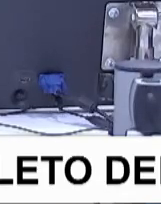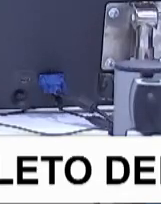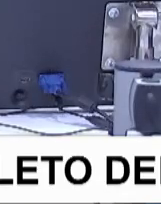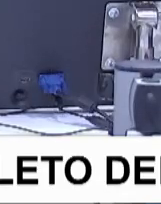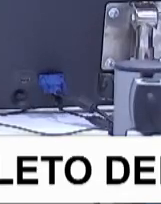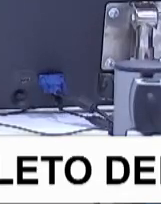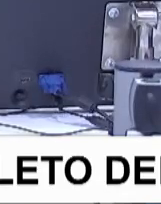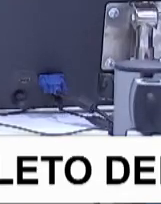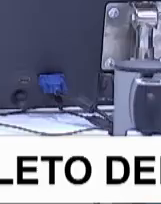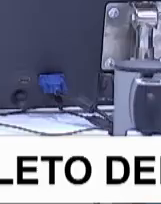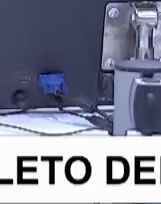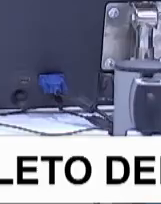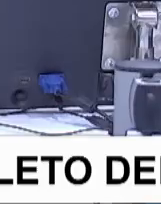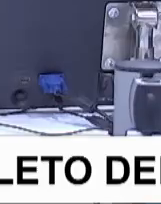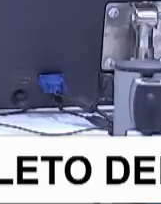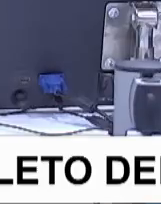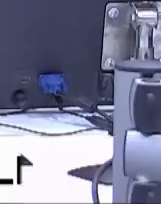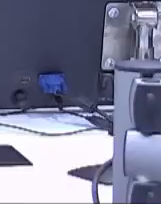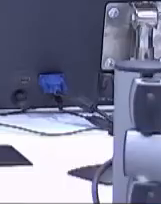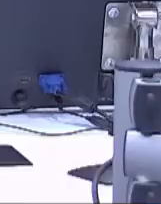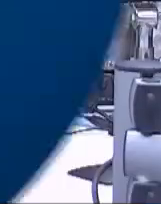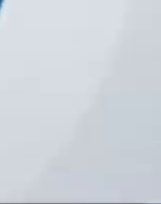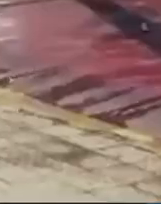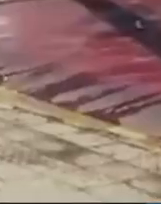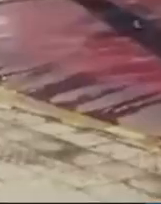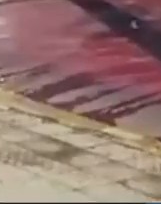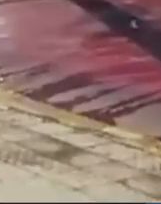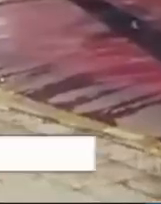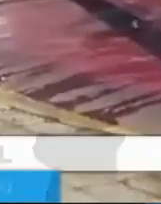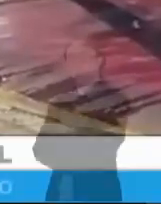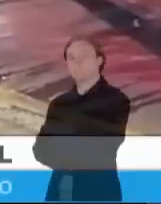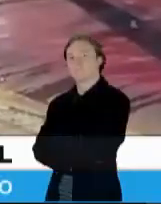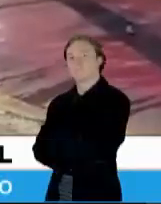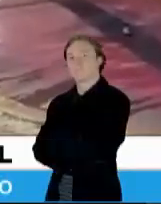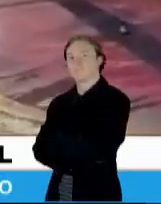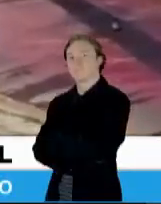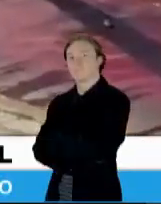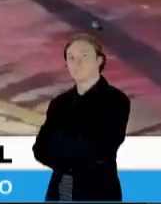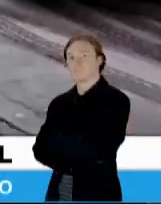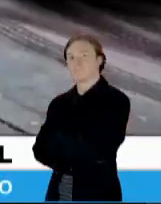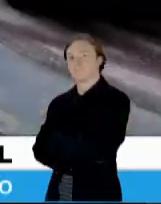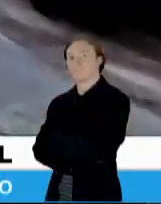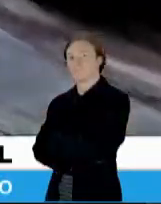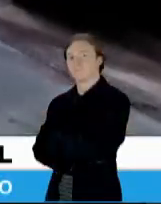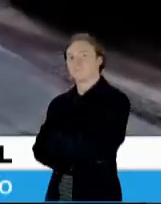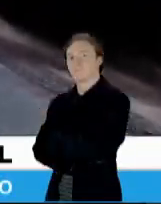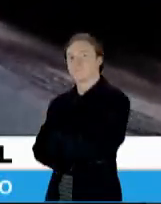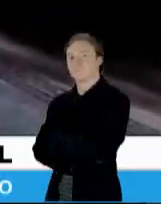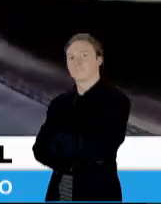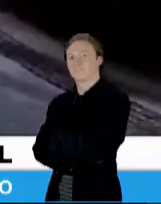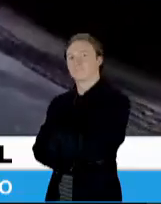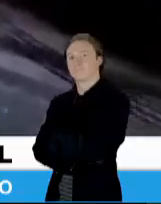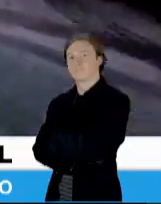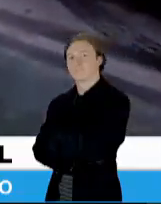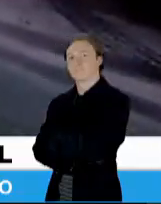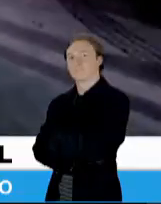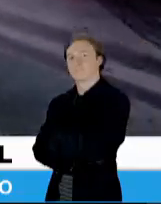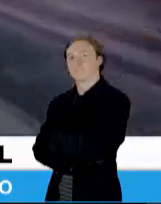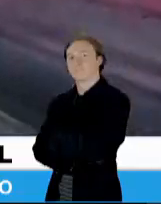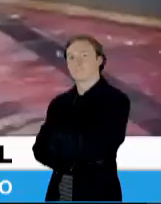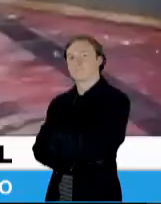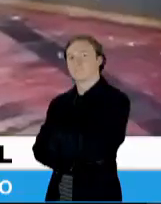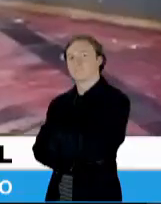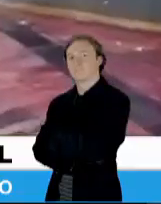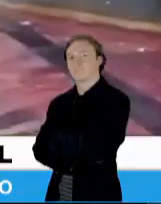Los detalles los tiene Agustín Morel. A un día de que comience marzo, autoridades de gobierno y carabineros sostuvieron que ya comienzan los preparativos